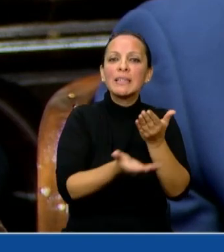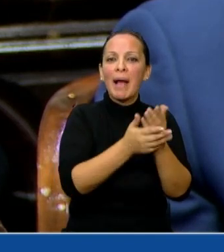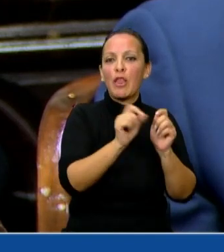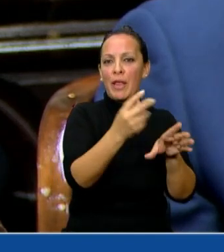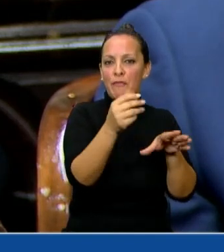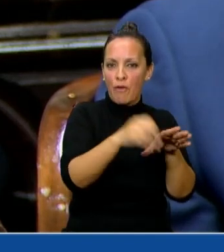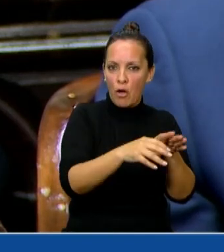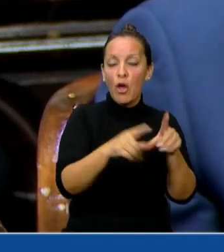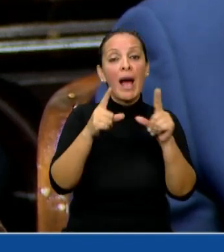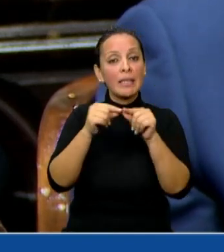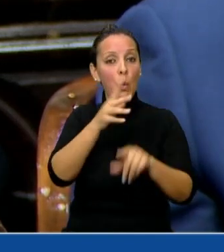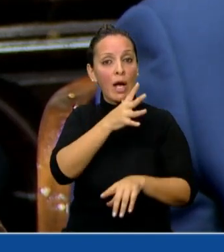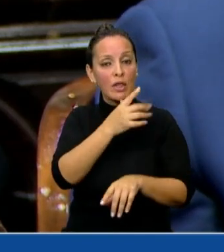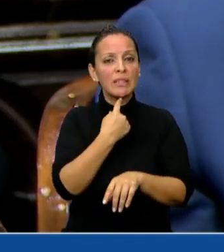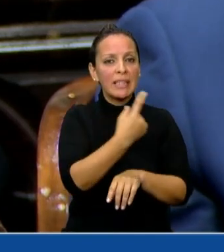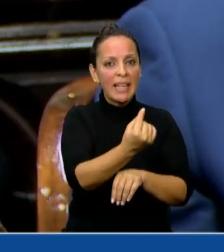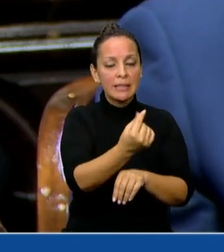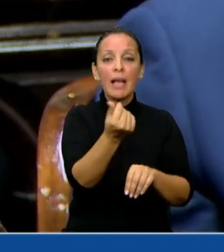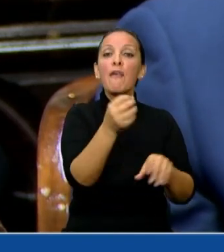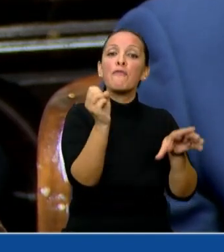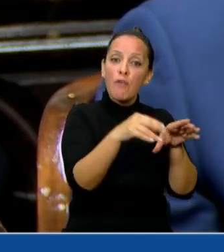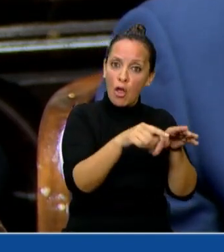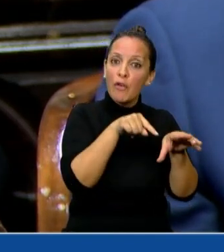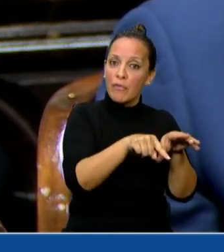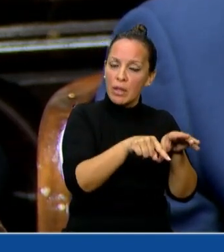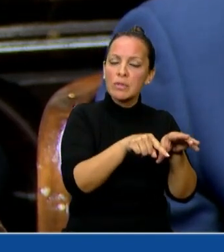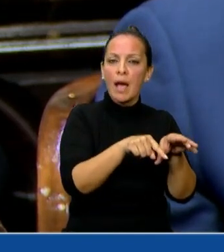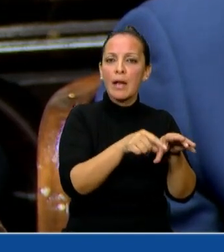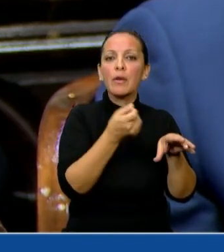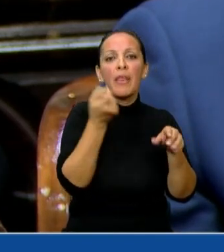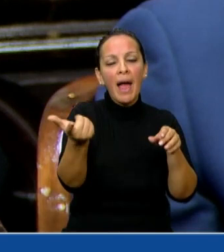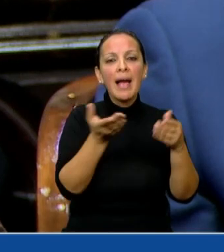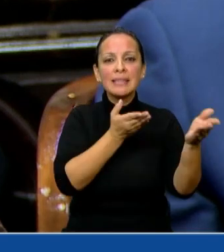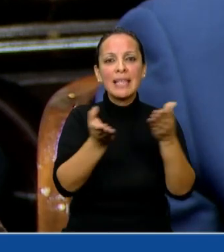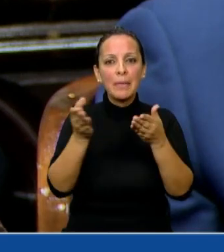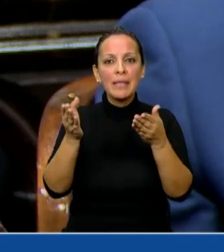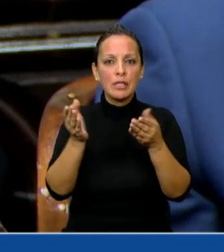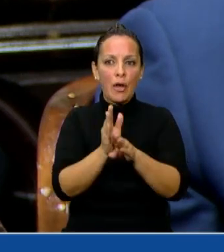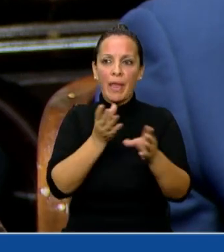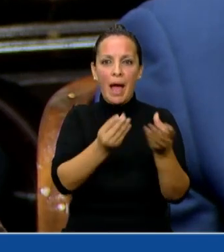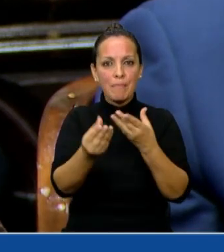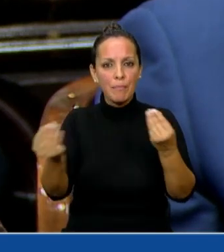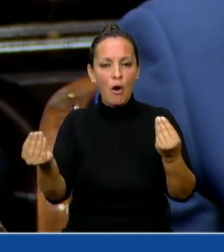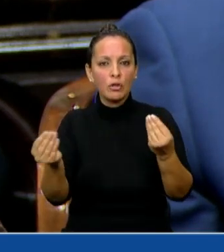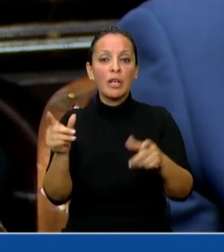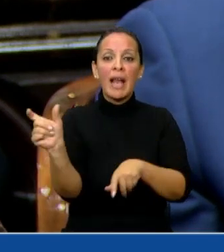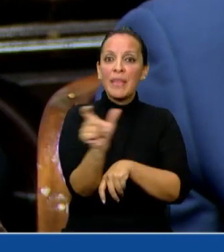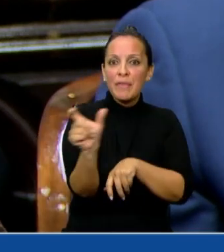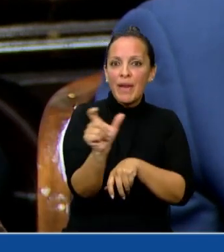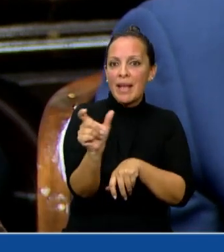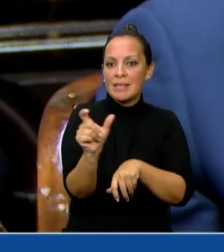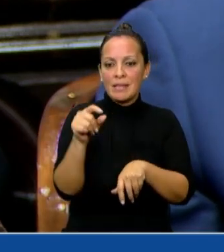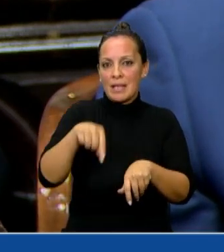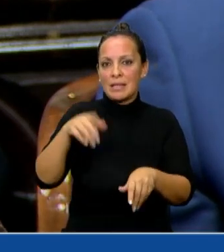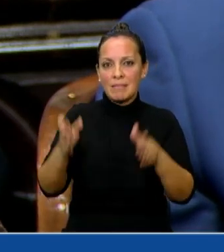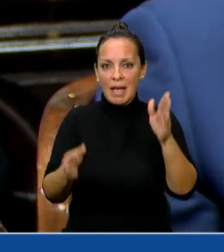artículo 14 establece que el fondo fiduciario efectuará los servicios de compensación de las diferencias contemporáneas que